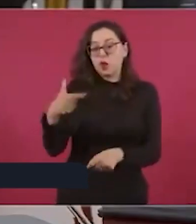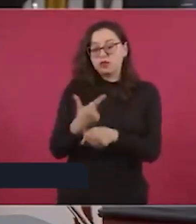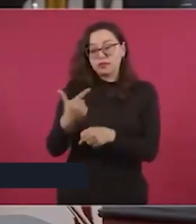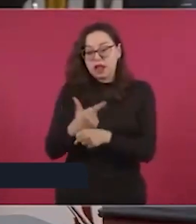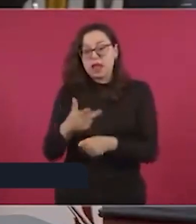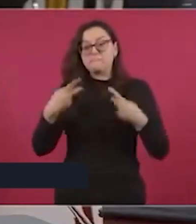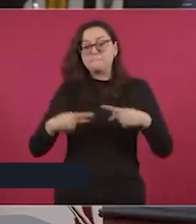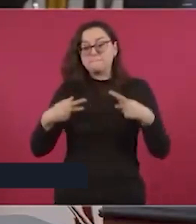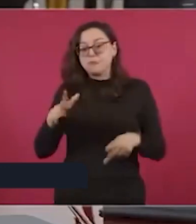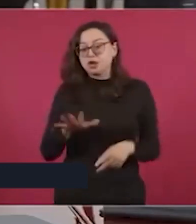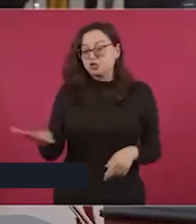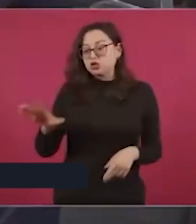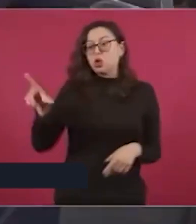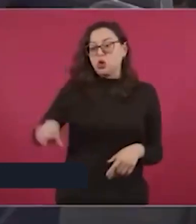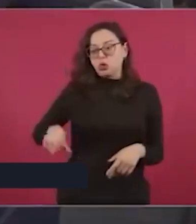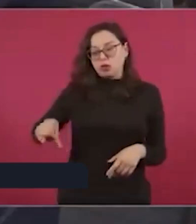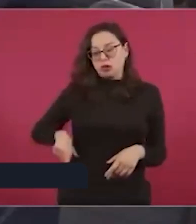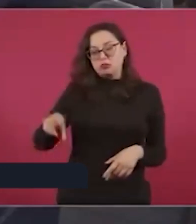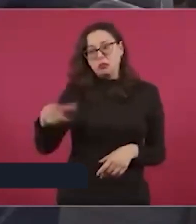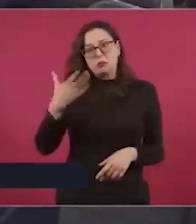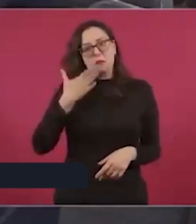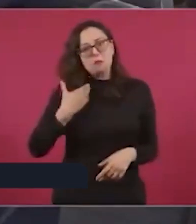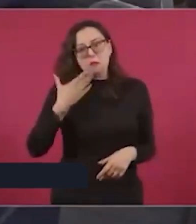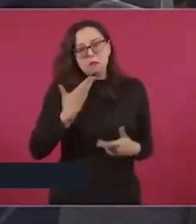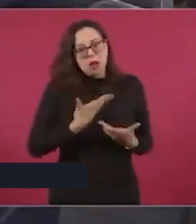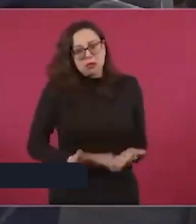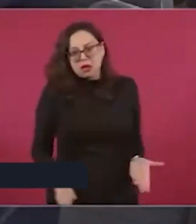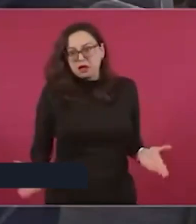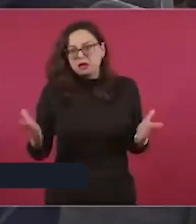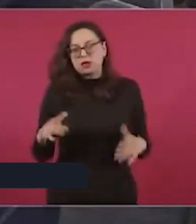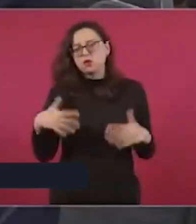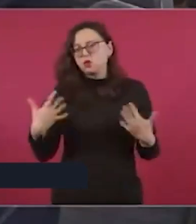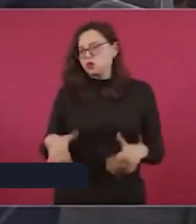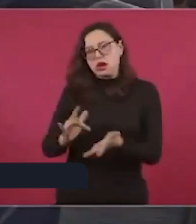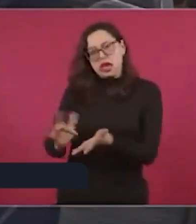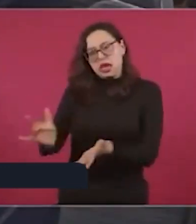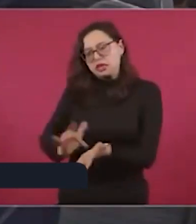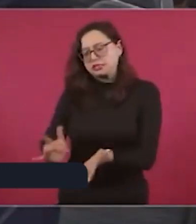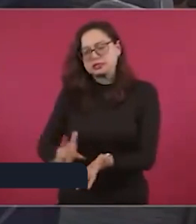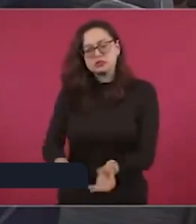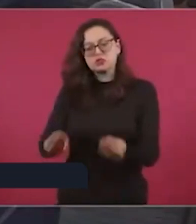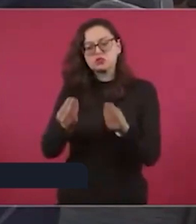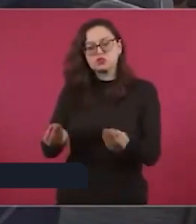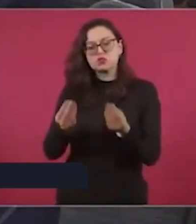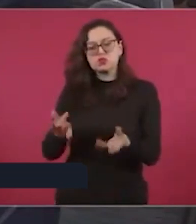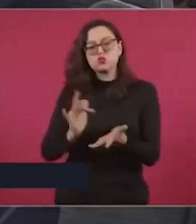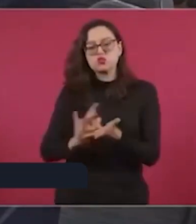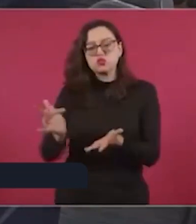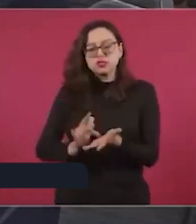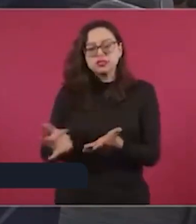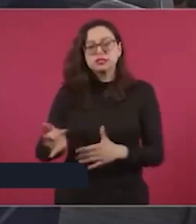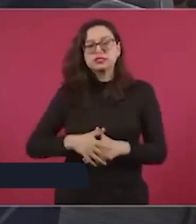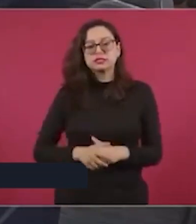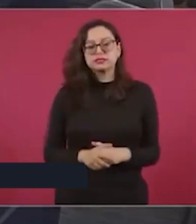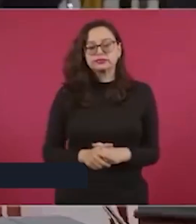mayoría de Los afectados reside barsen agradeció a Guatemala por otorgar certificados de permanencia humanitaria a 207 mexicanos